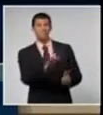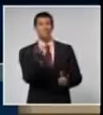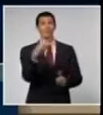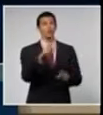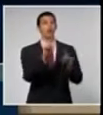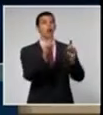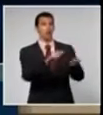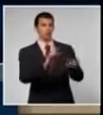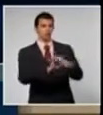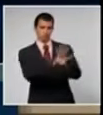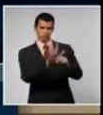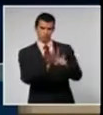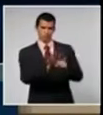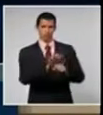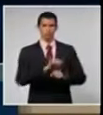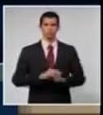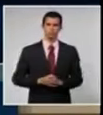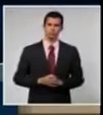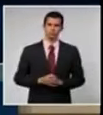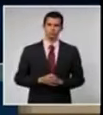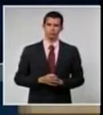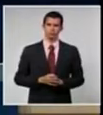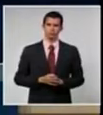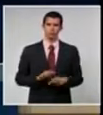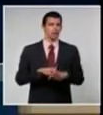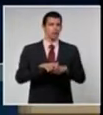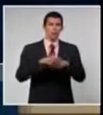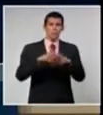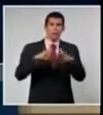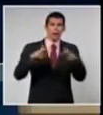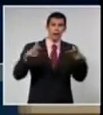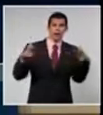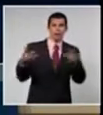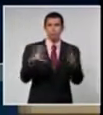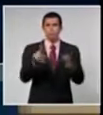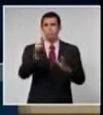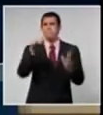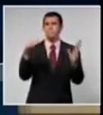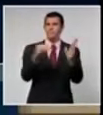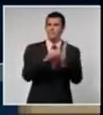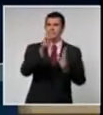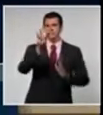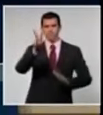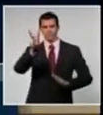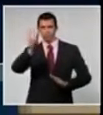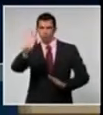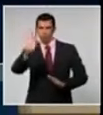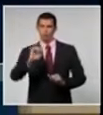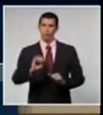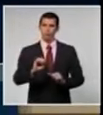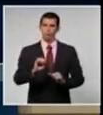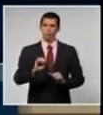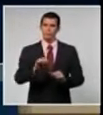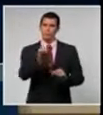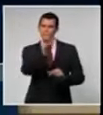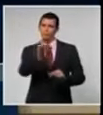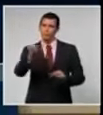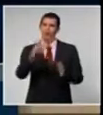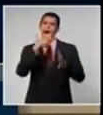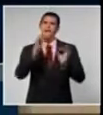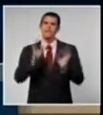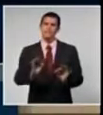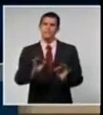formas hay un acumulado de 1.328, o sea el 54,6% de